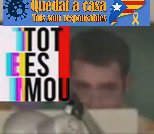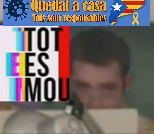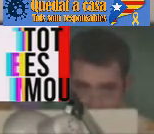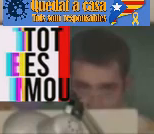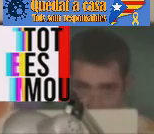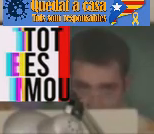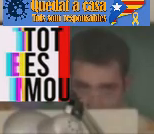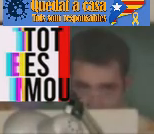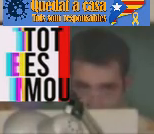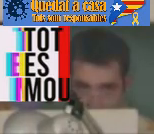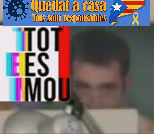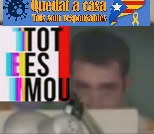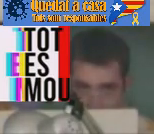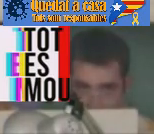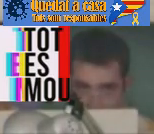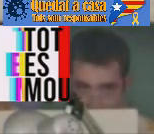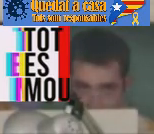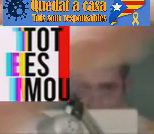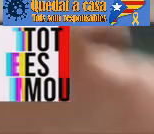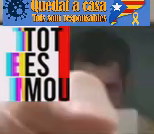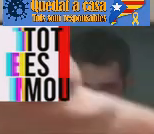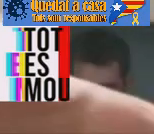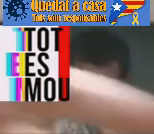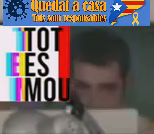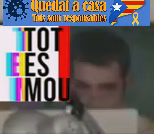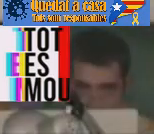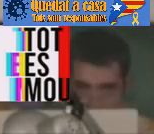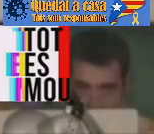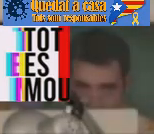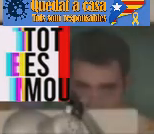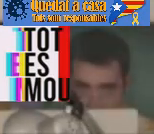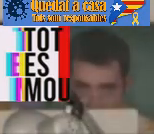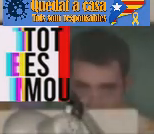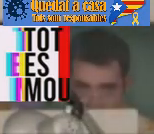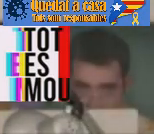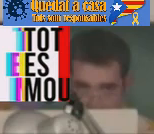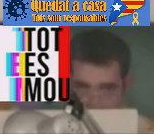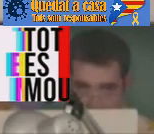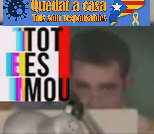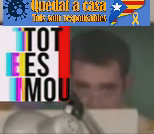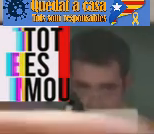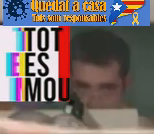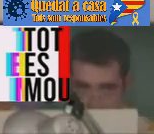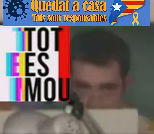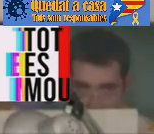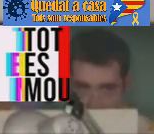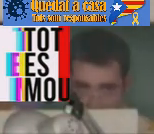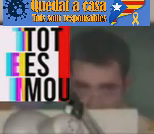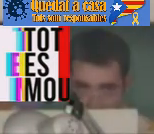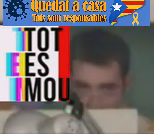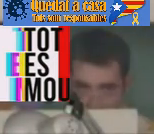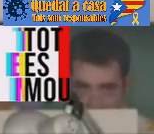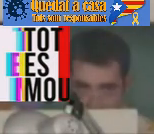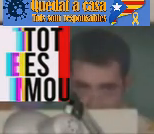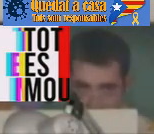la nueva normalidad se alcanzará, no ahora en septiembre, en octubre, sino cuando consigamos, que desgraciadamente va a ser así,